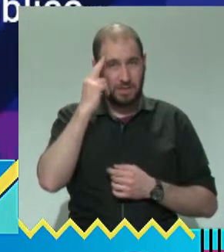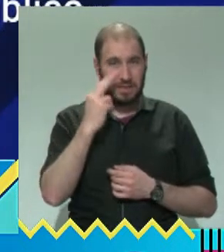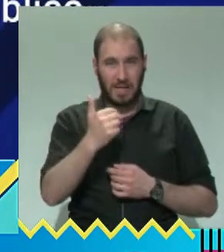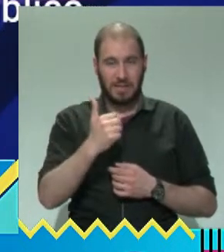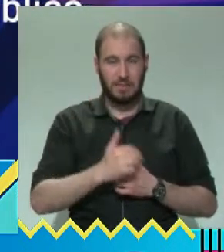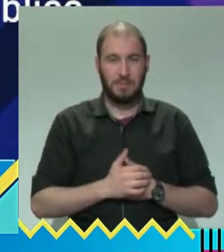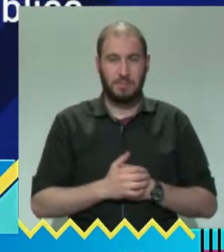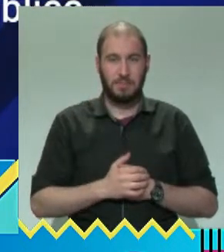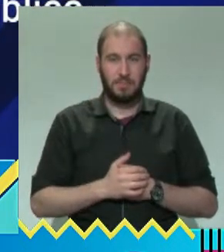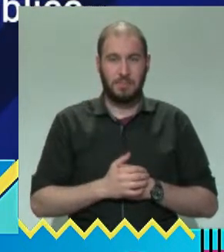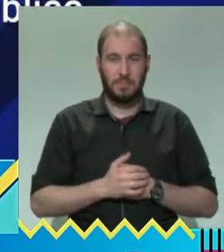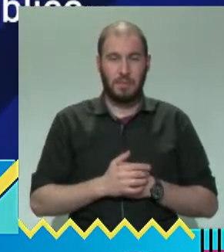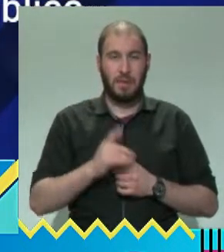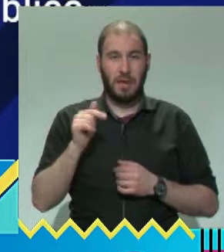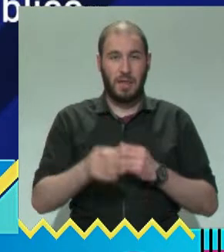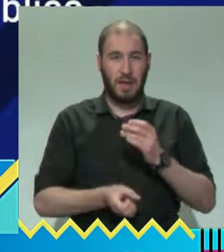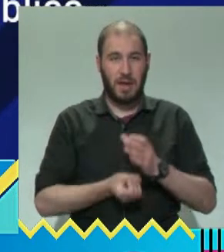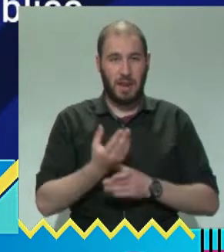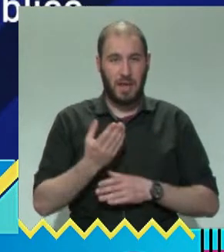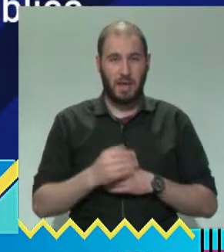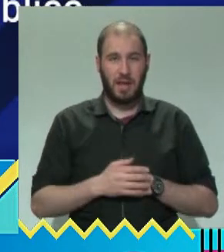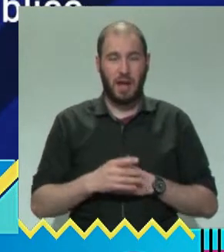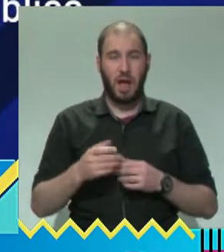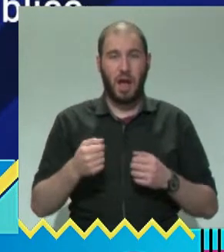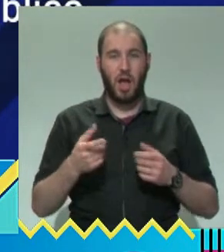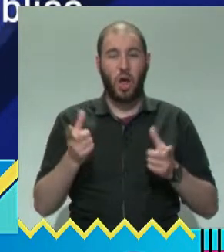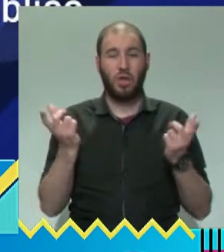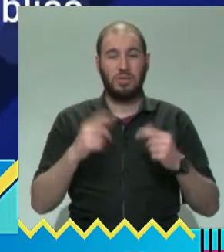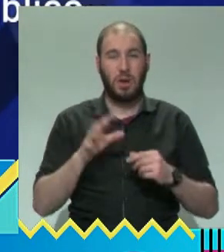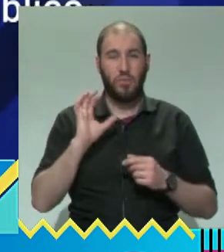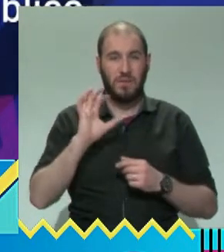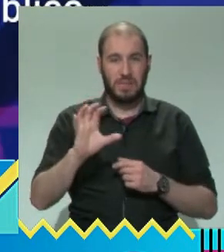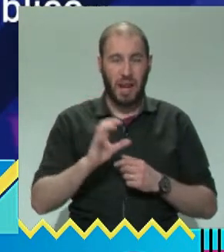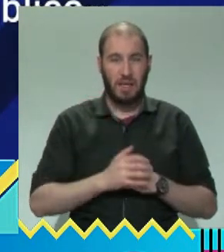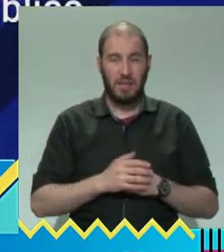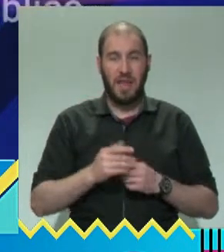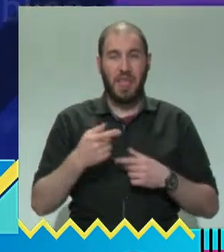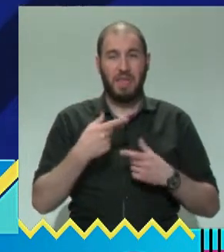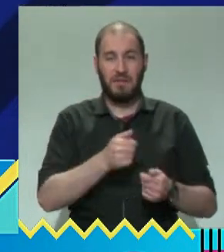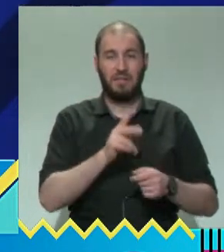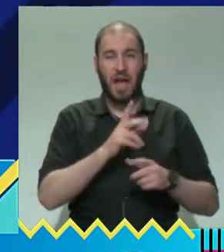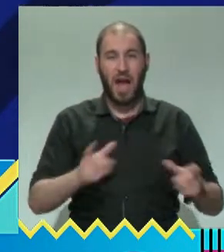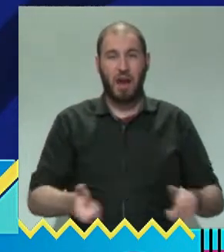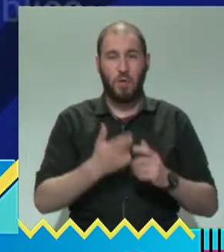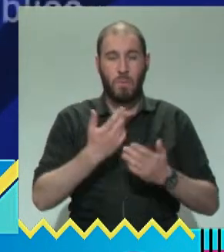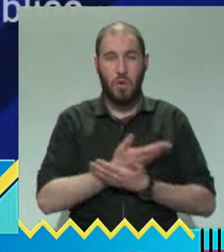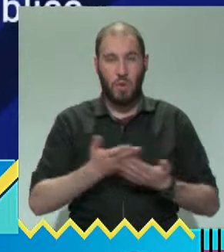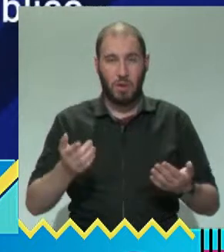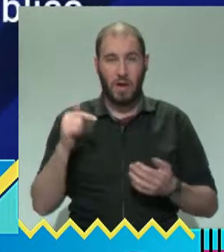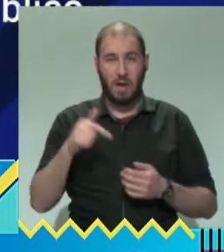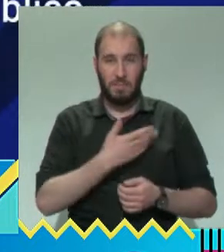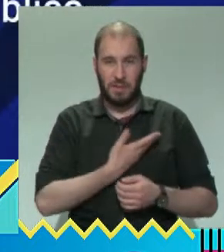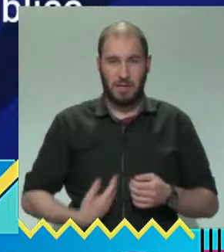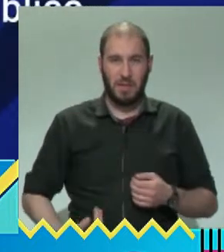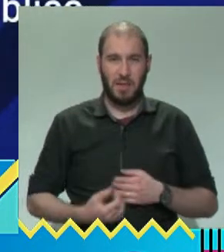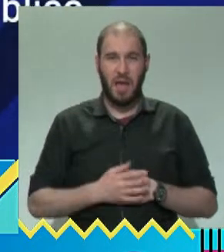1996 se crea justamente el Consejo Provincial de Defensa del Arbolado Público y contamos con el presidente,